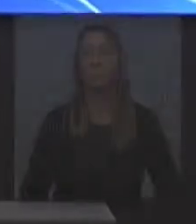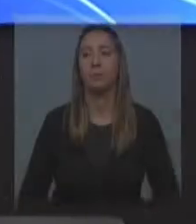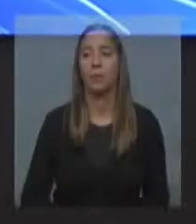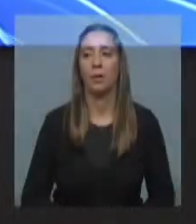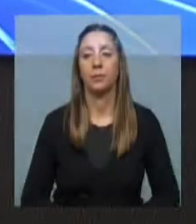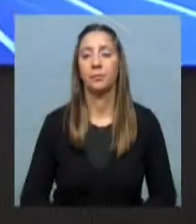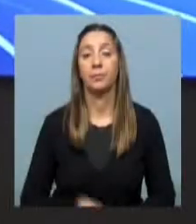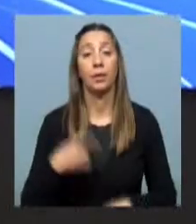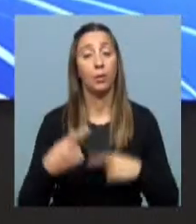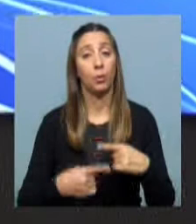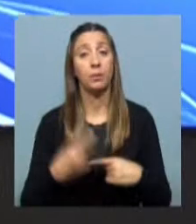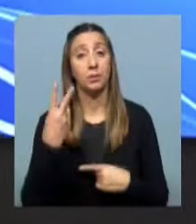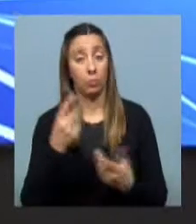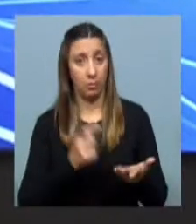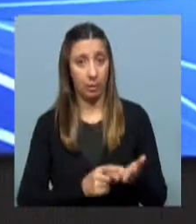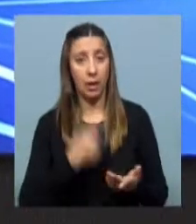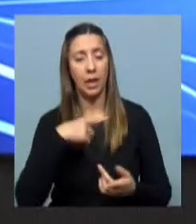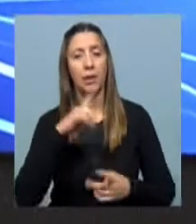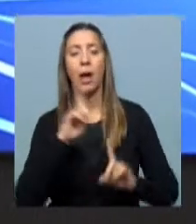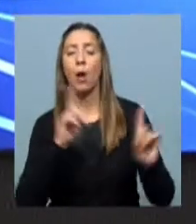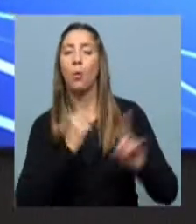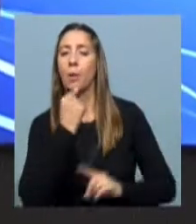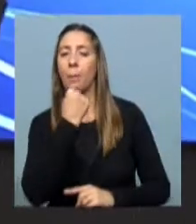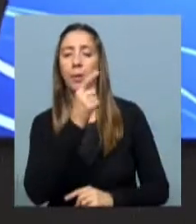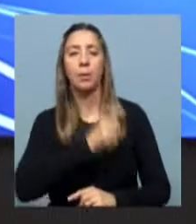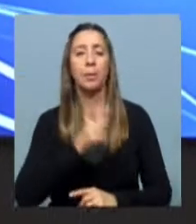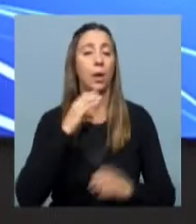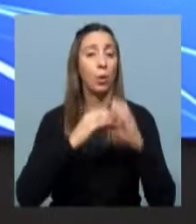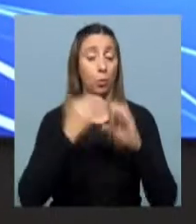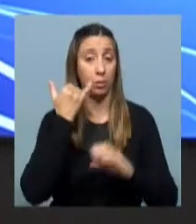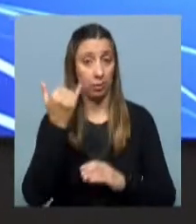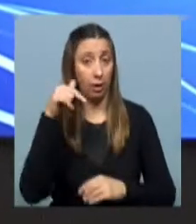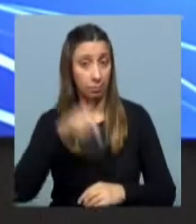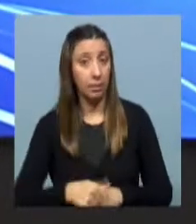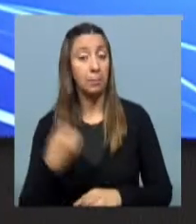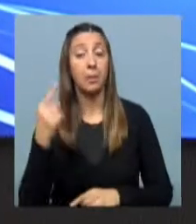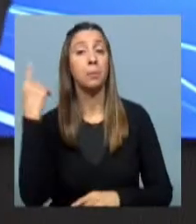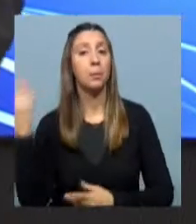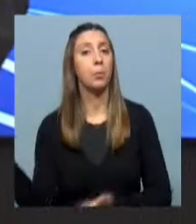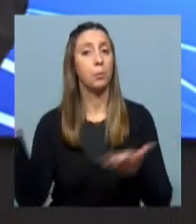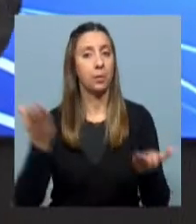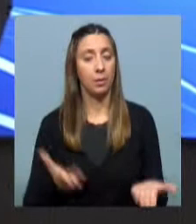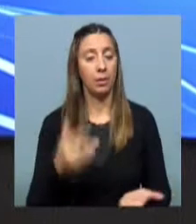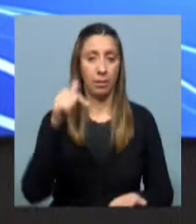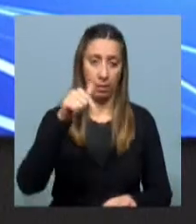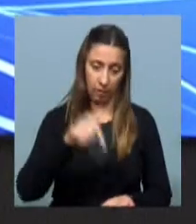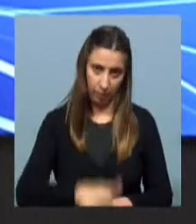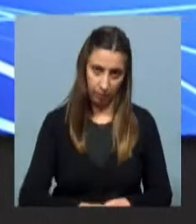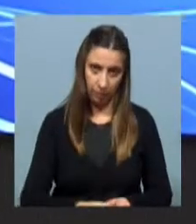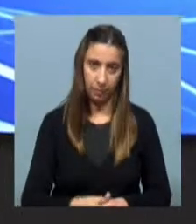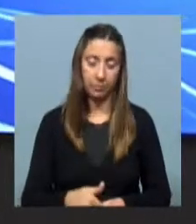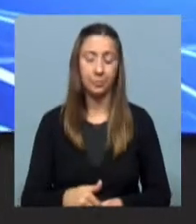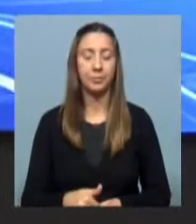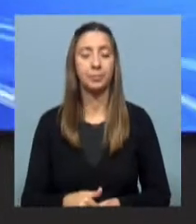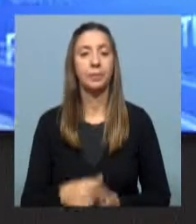Seguimos en vivo y en este segundo bloque vamos a responder algunas de las inquietudes de la gente que se comunica con nosotros, pero voy a presentar quiénes son los invitados que tenemos aquí,